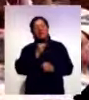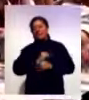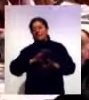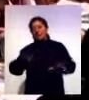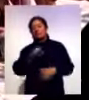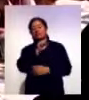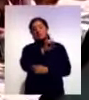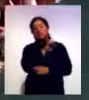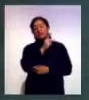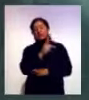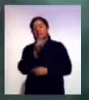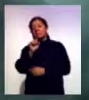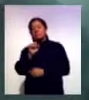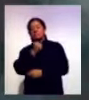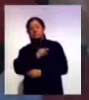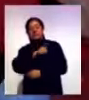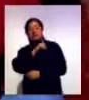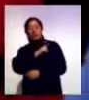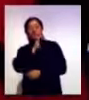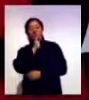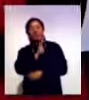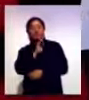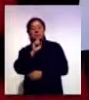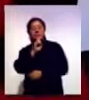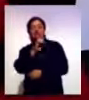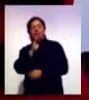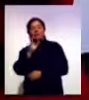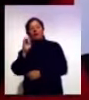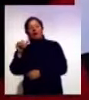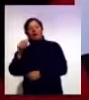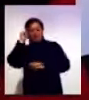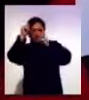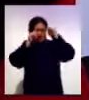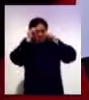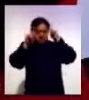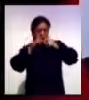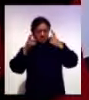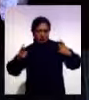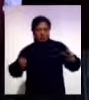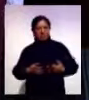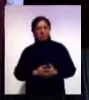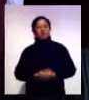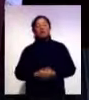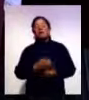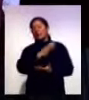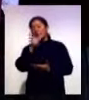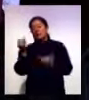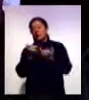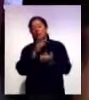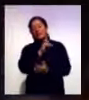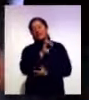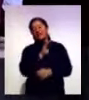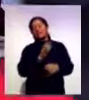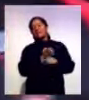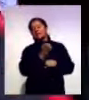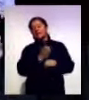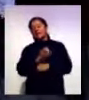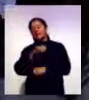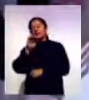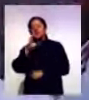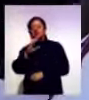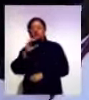Educación Pública, Salud, Fomento Agropecuario, Desarrollo Económico y Turismo, así como el DIF Estatal, la Coordinación General de Ecología,